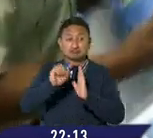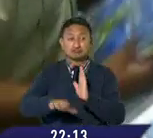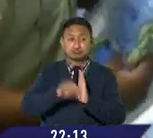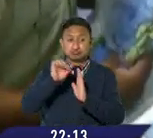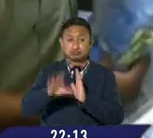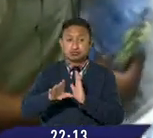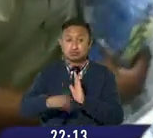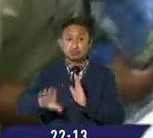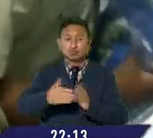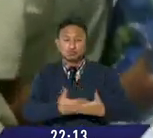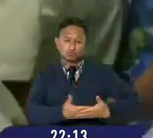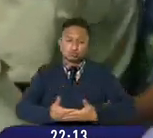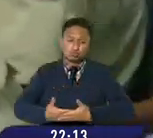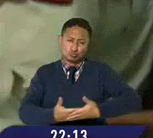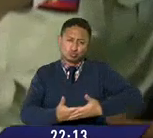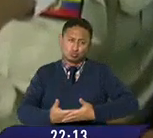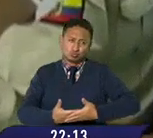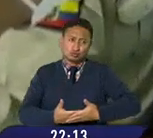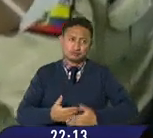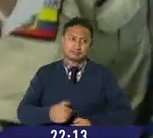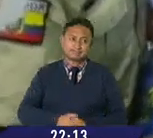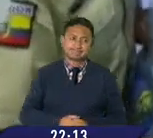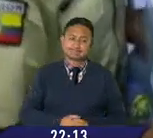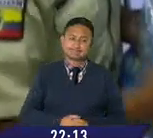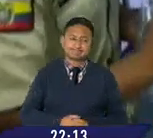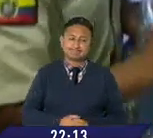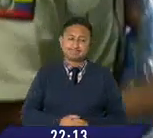este angelito, informó Charlie Pisa.